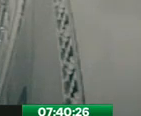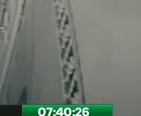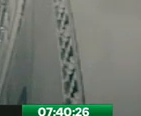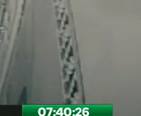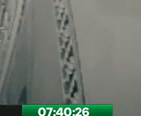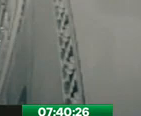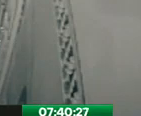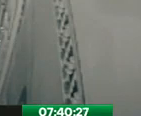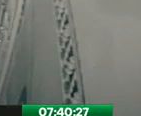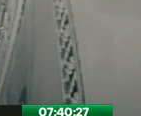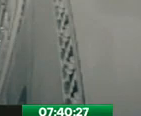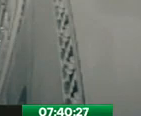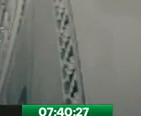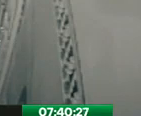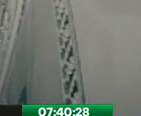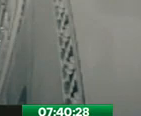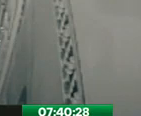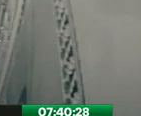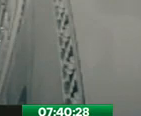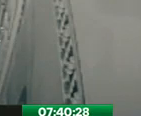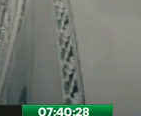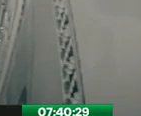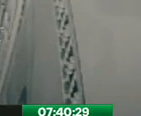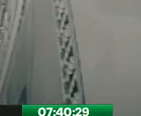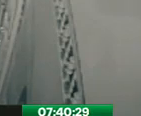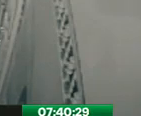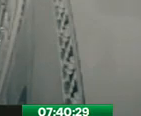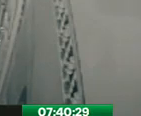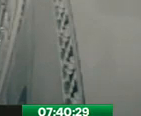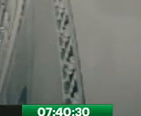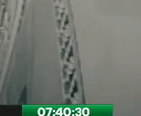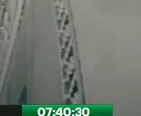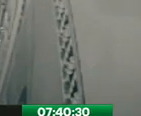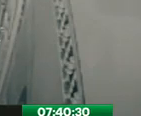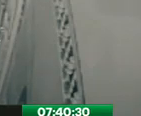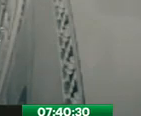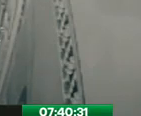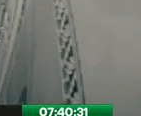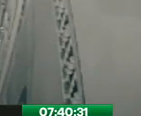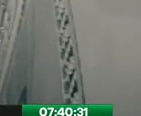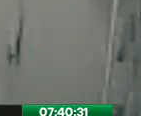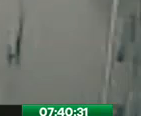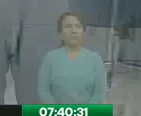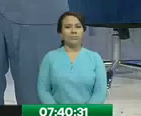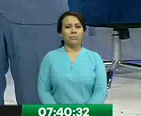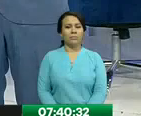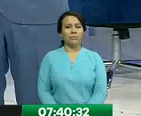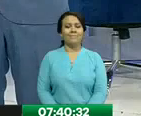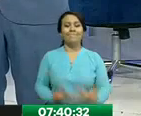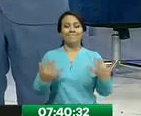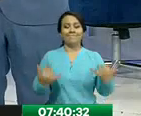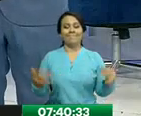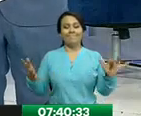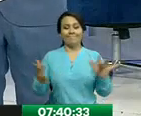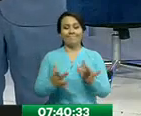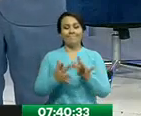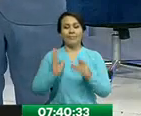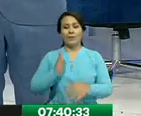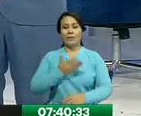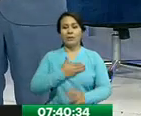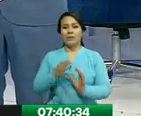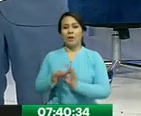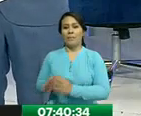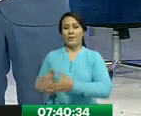las imágenes del asalto en Chore Maraví. Y ahora, ¿qué hacemos, mi querido José Luis? Es momento de contactarnos con nuestro compañero Jorge